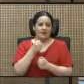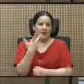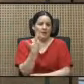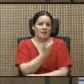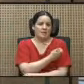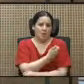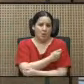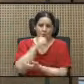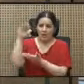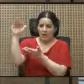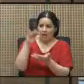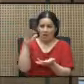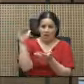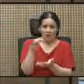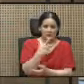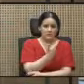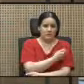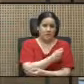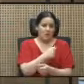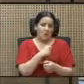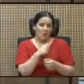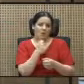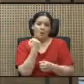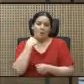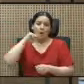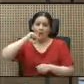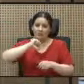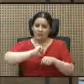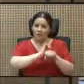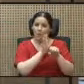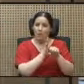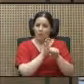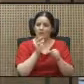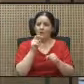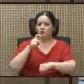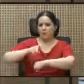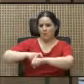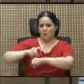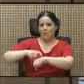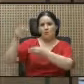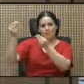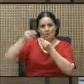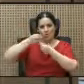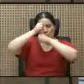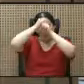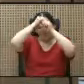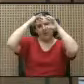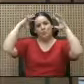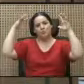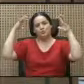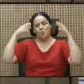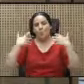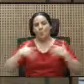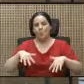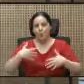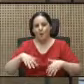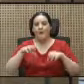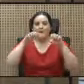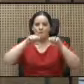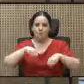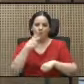contra el COVID. Y eso en su momento me dio una gran ilusión y puede ser prontamente, porque pude